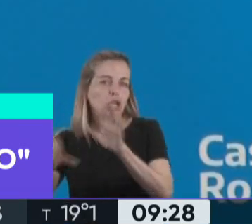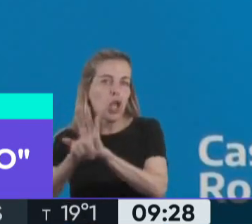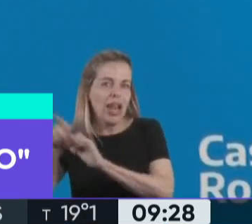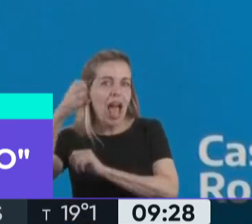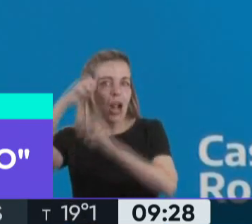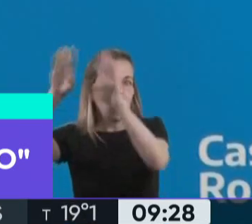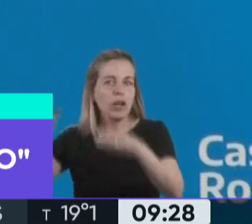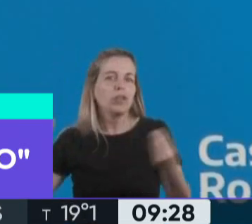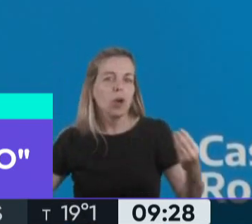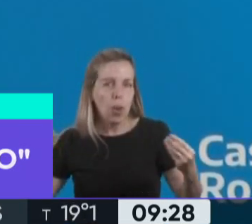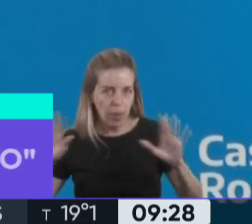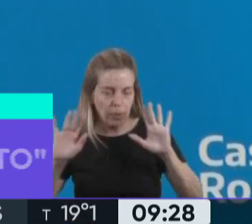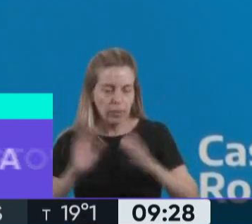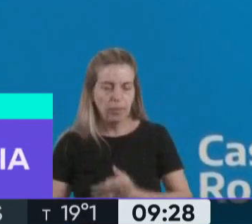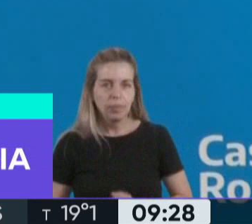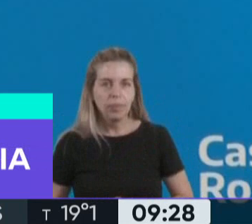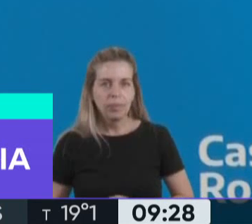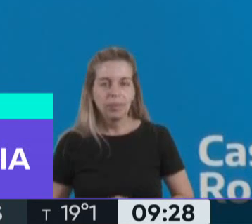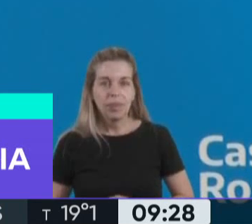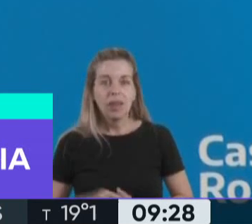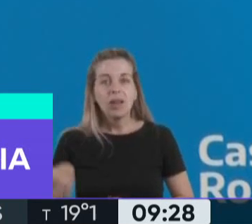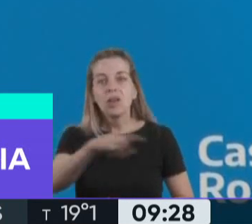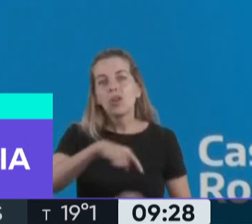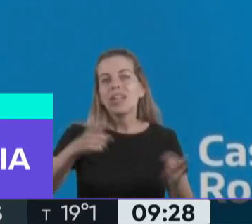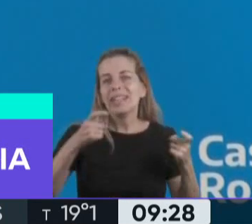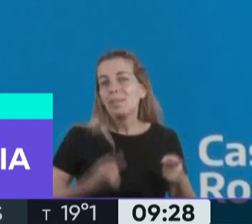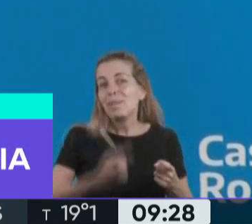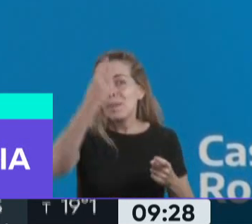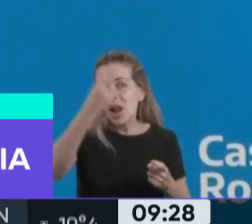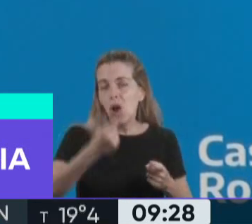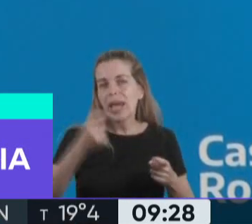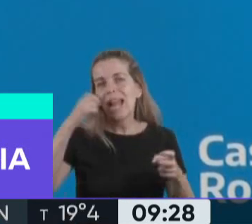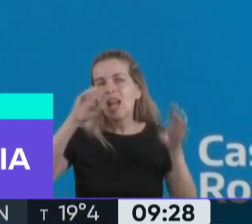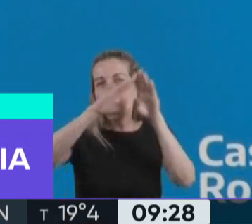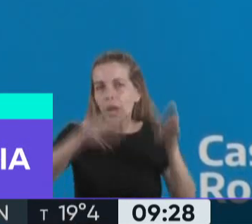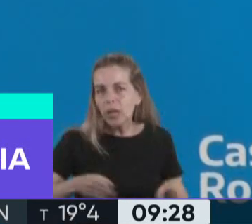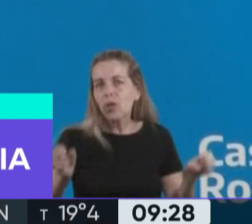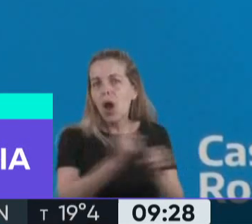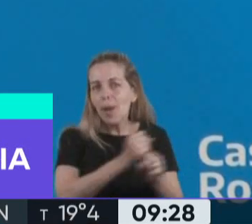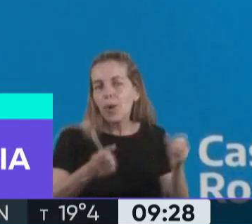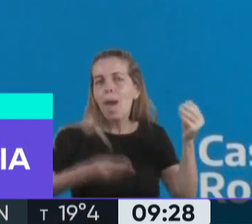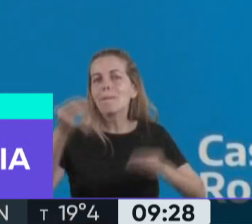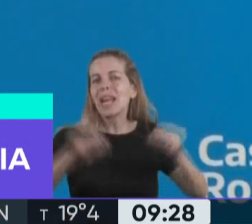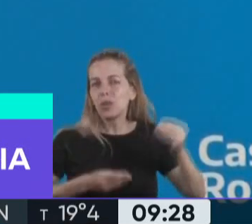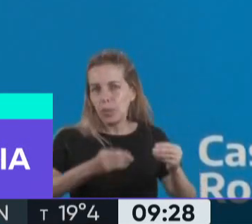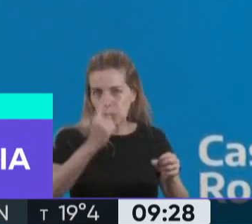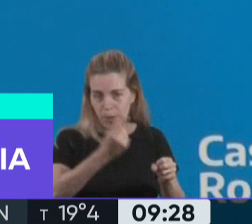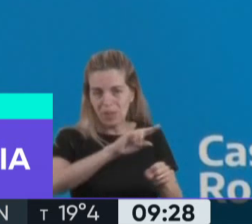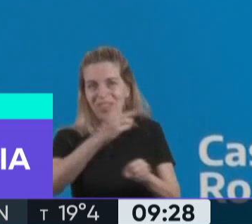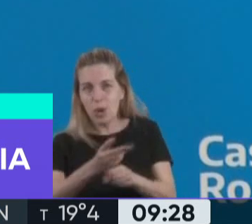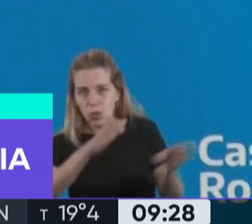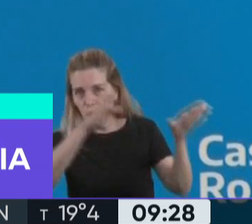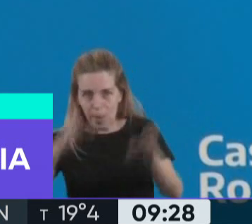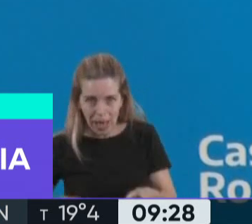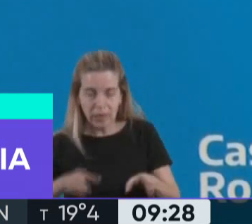Nosotros necesitamos que se discute y se apruebe el presupuesto, ese es el primer paso. El segundo paso es el